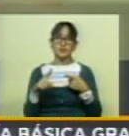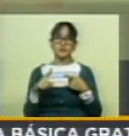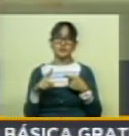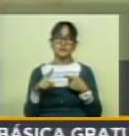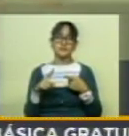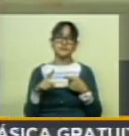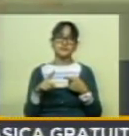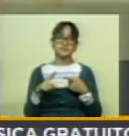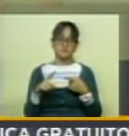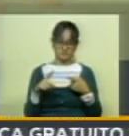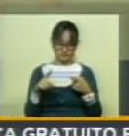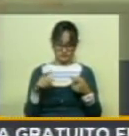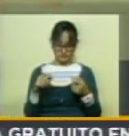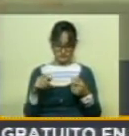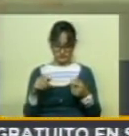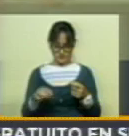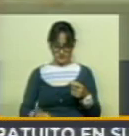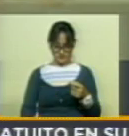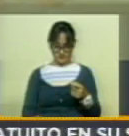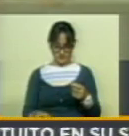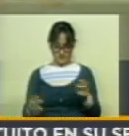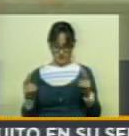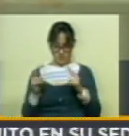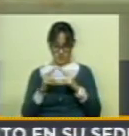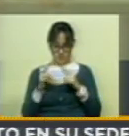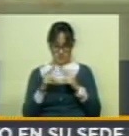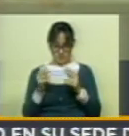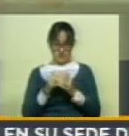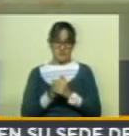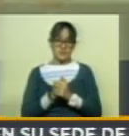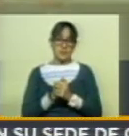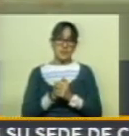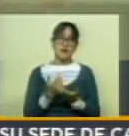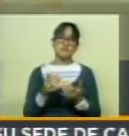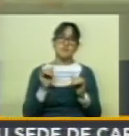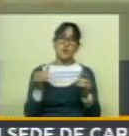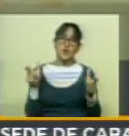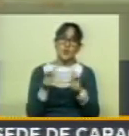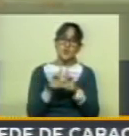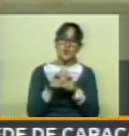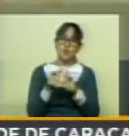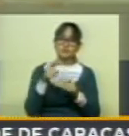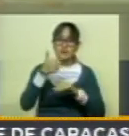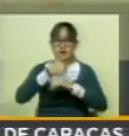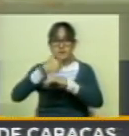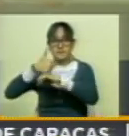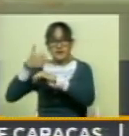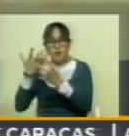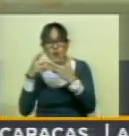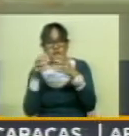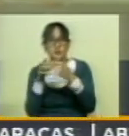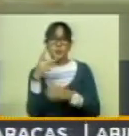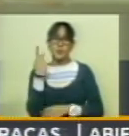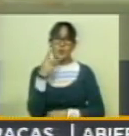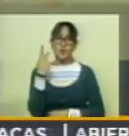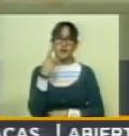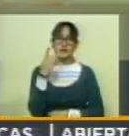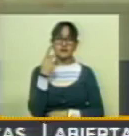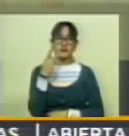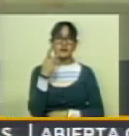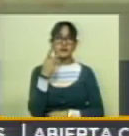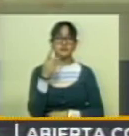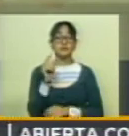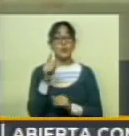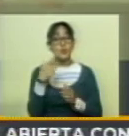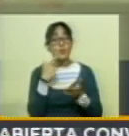también pudimos conocer el martes pasado, luego de la reunión que sostuvieron con ustedes los representantes de las organizaciones políticas, que una